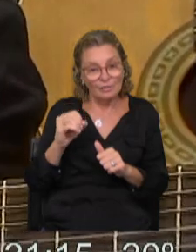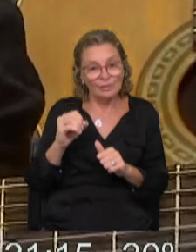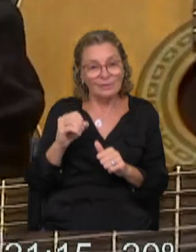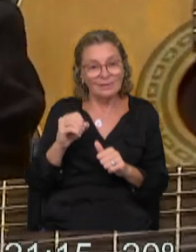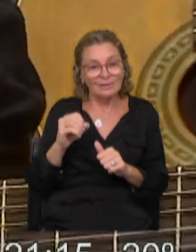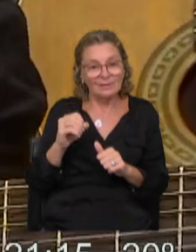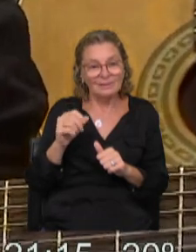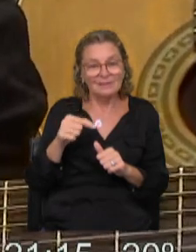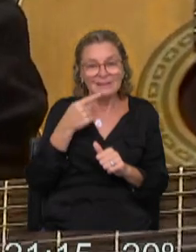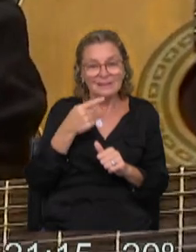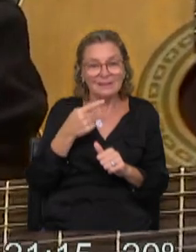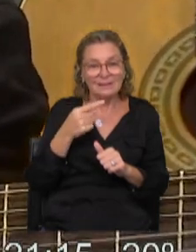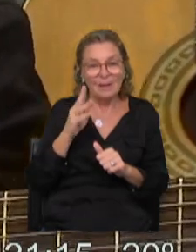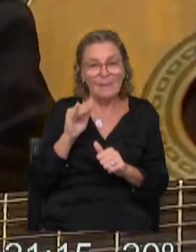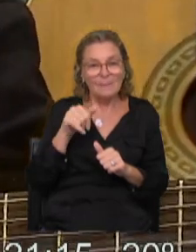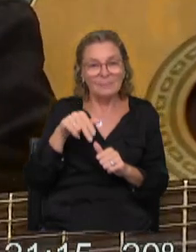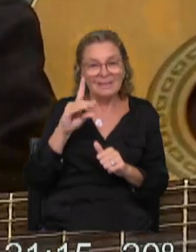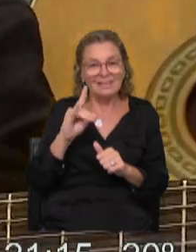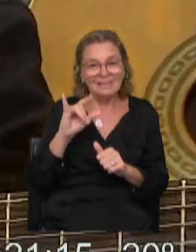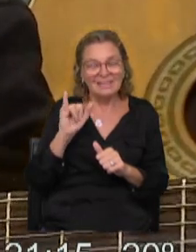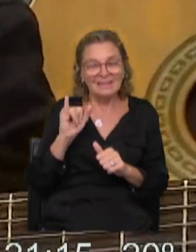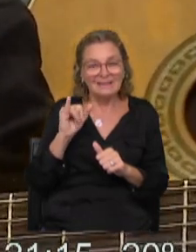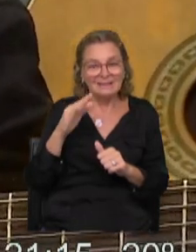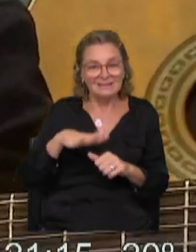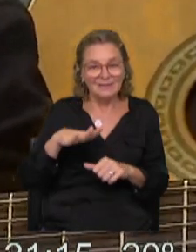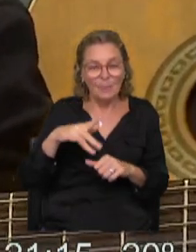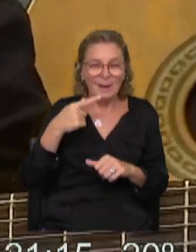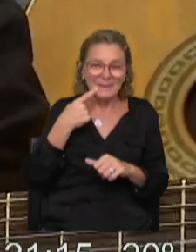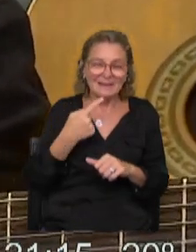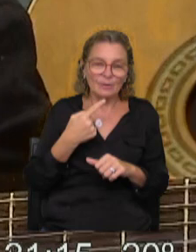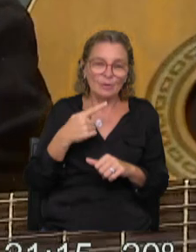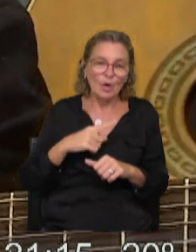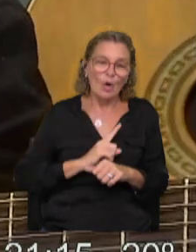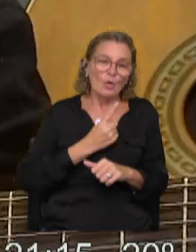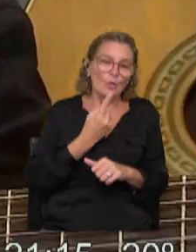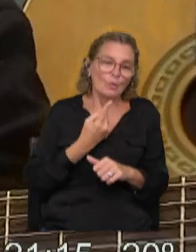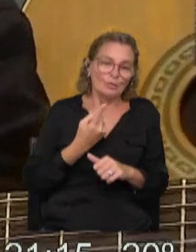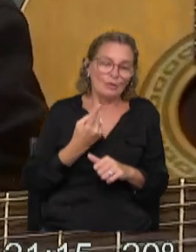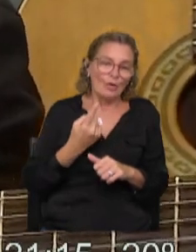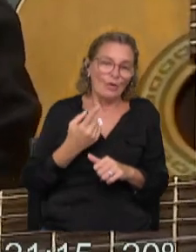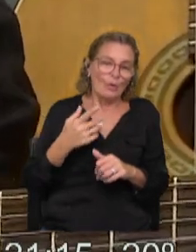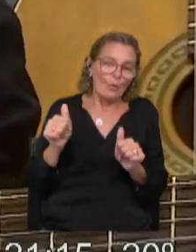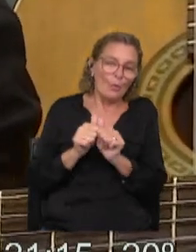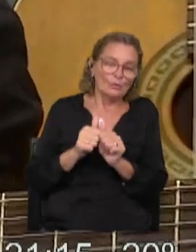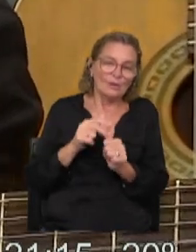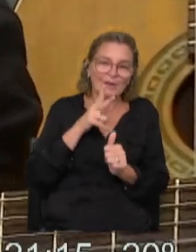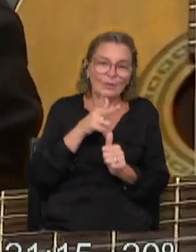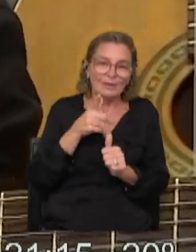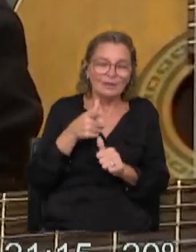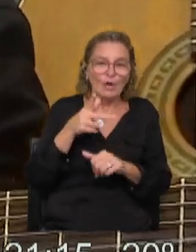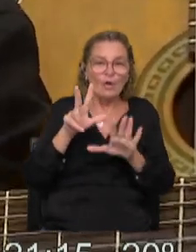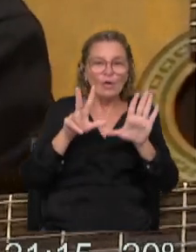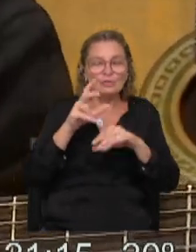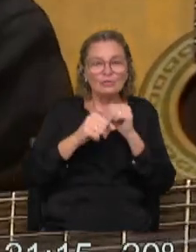que le dicen también, el Pindi Chico. Para mí es un honor tocar con él y un orgullo, que él tocaba desde que tenía